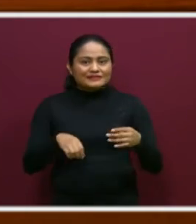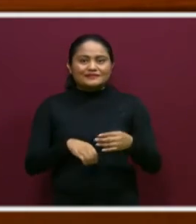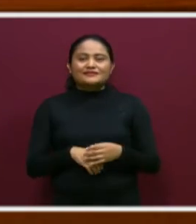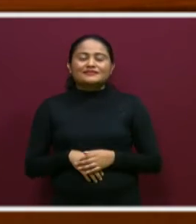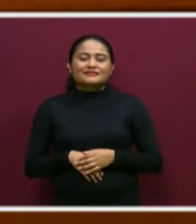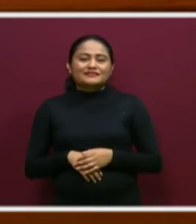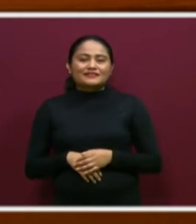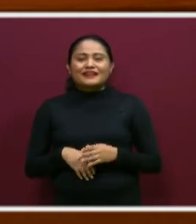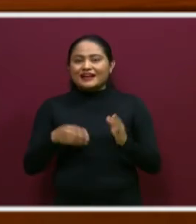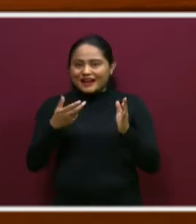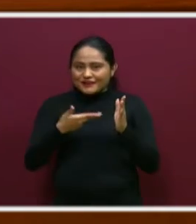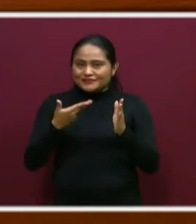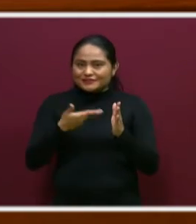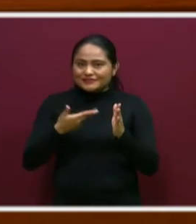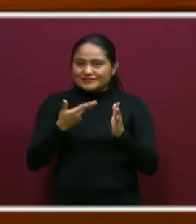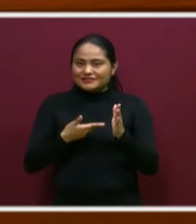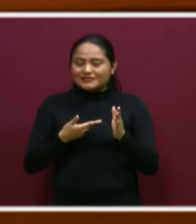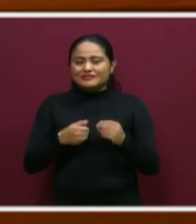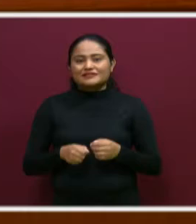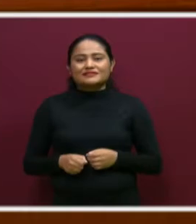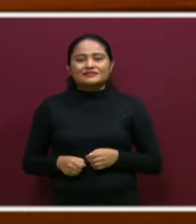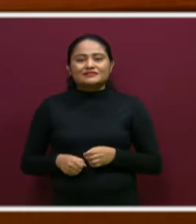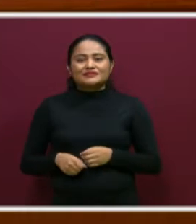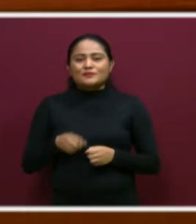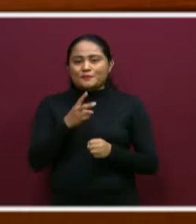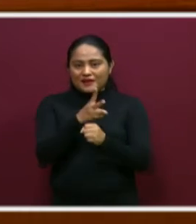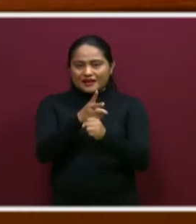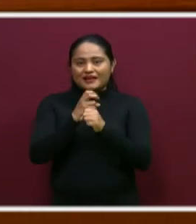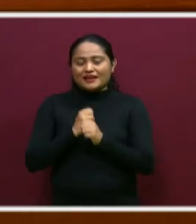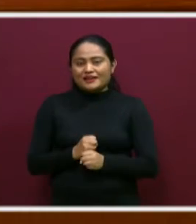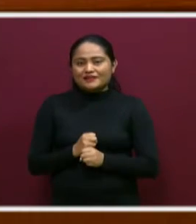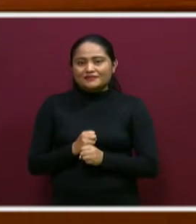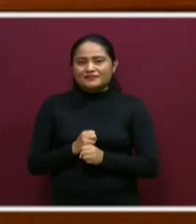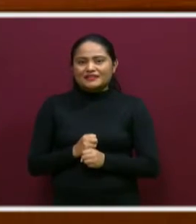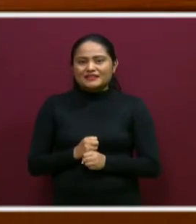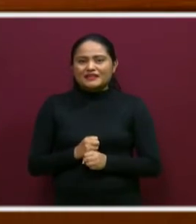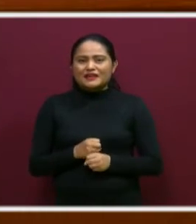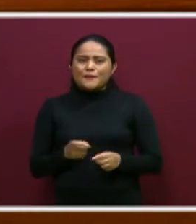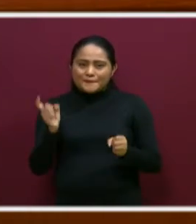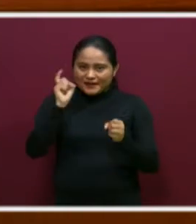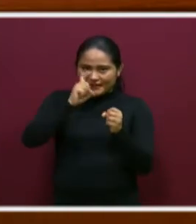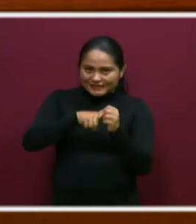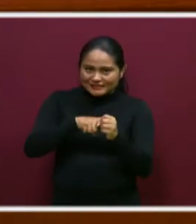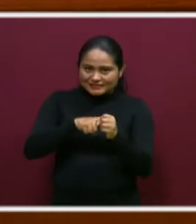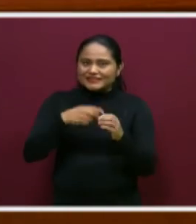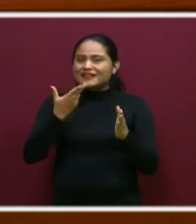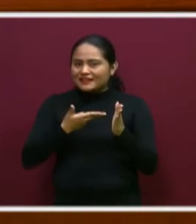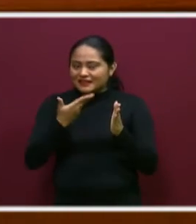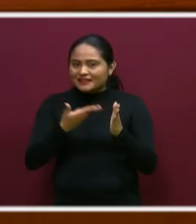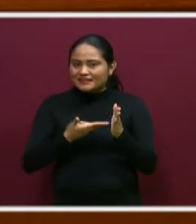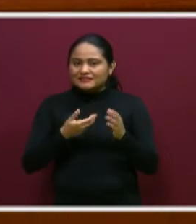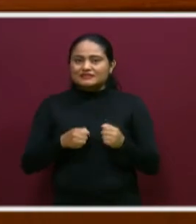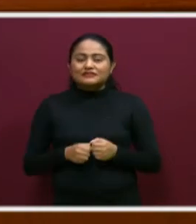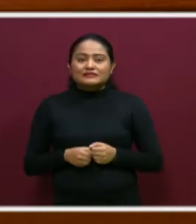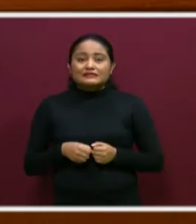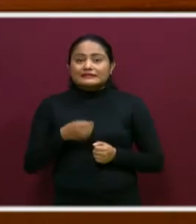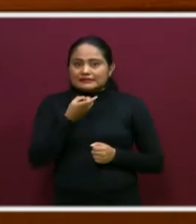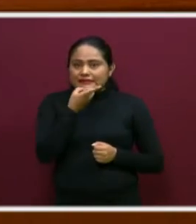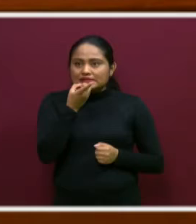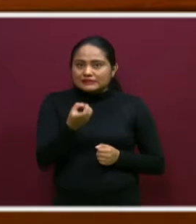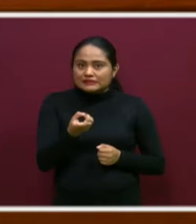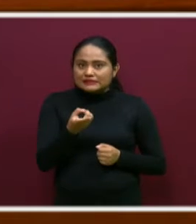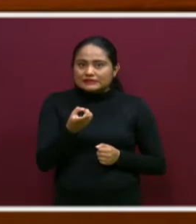participación detallada para invitar a que se inscriban a cada uno de ellos comentar que los cupos son limitados